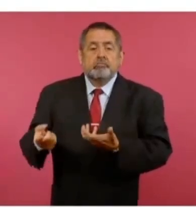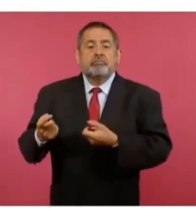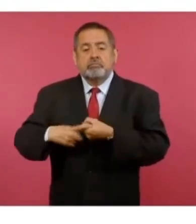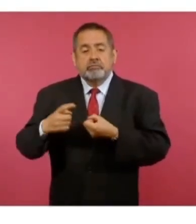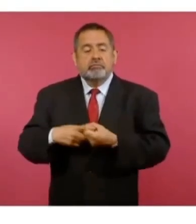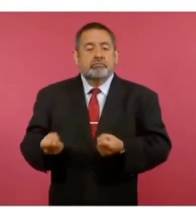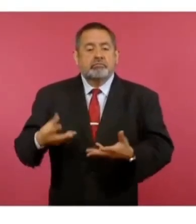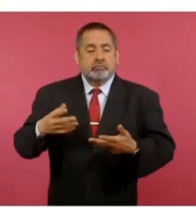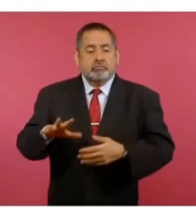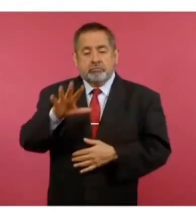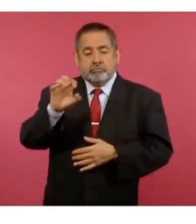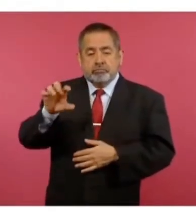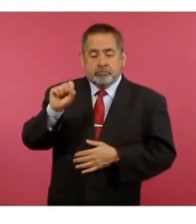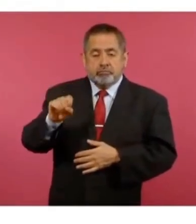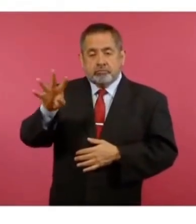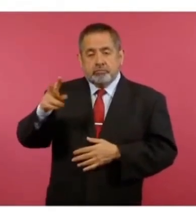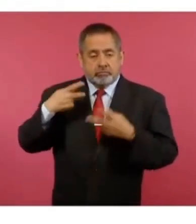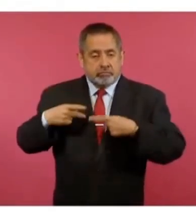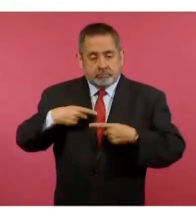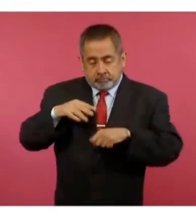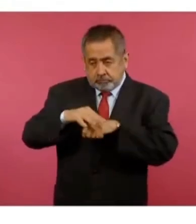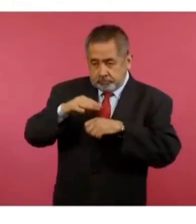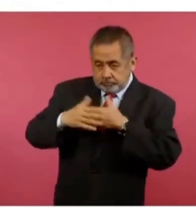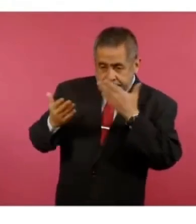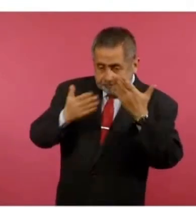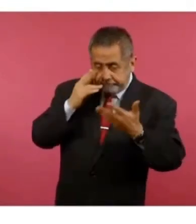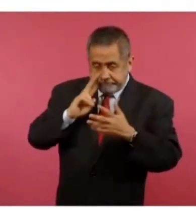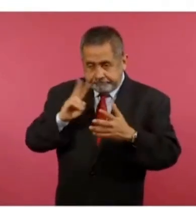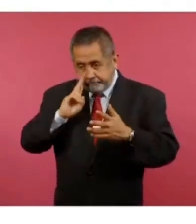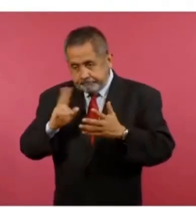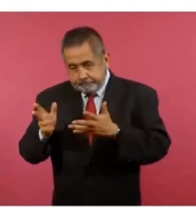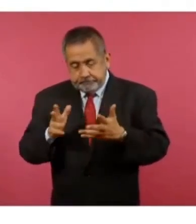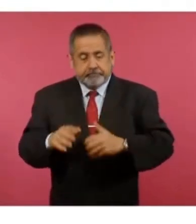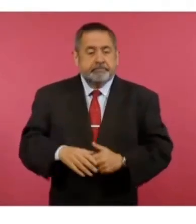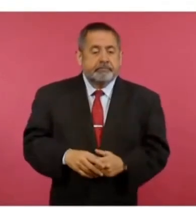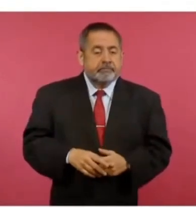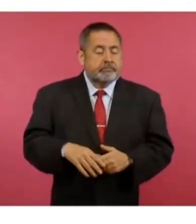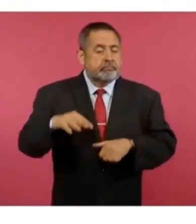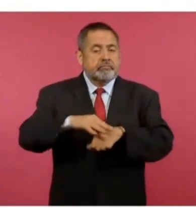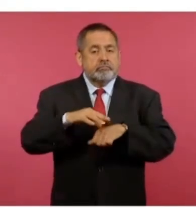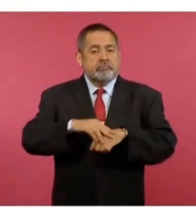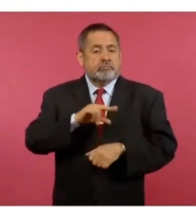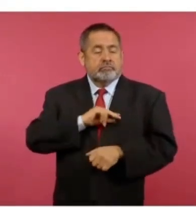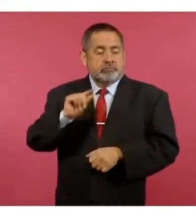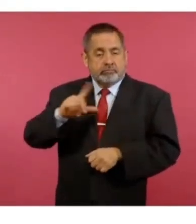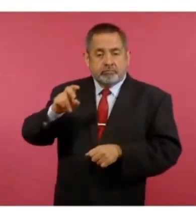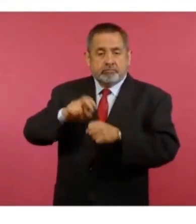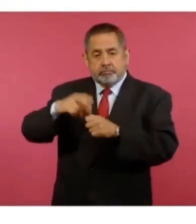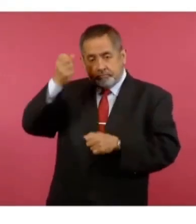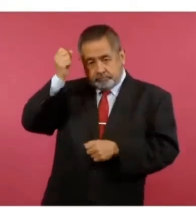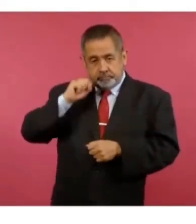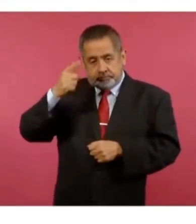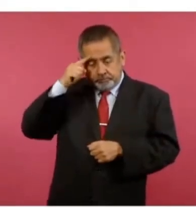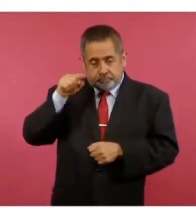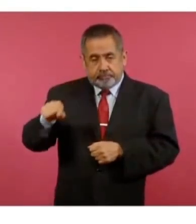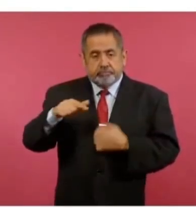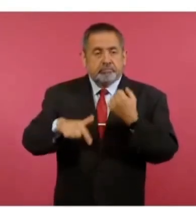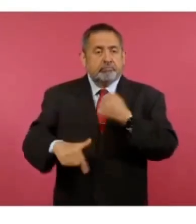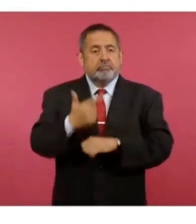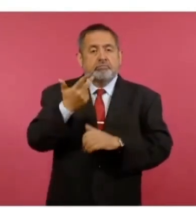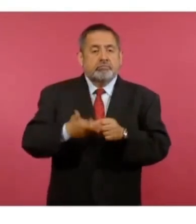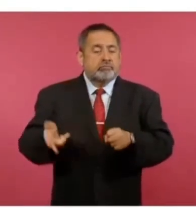de 564 médicas y médicos generales. En el caso de los médicos especialistas de Sinaloa es para 12